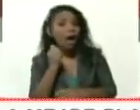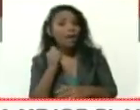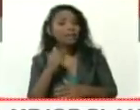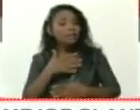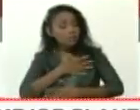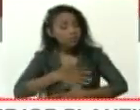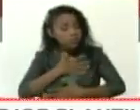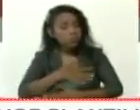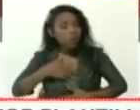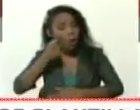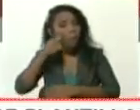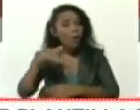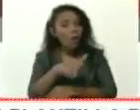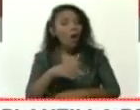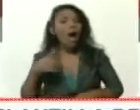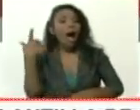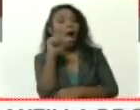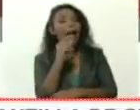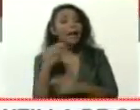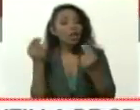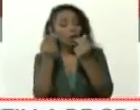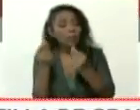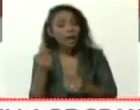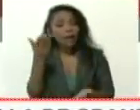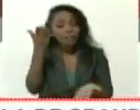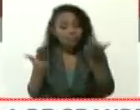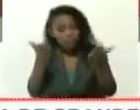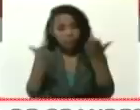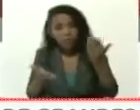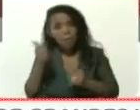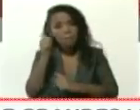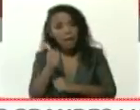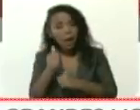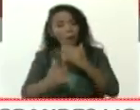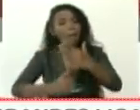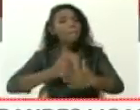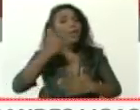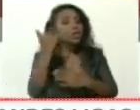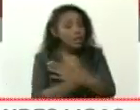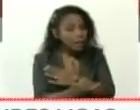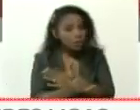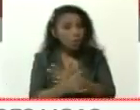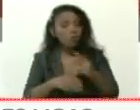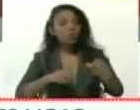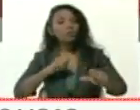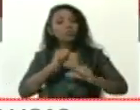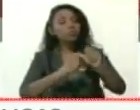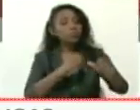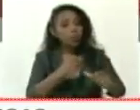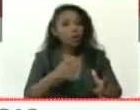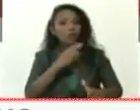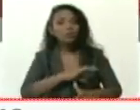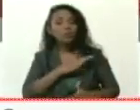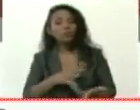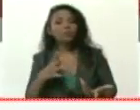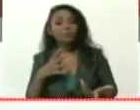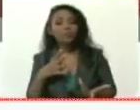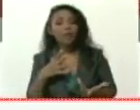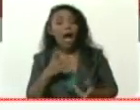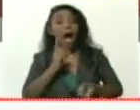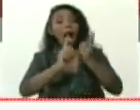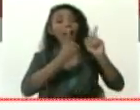los pueblos, tener una economía estable en un proyecto pro-socialista, rumbo al socialismo y con